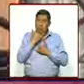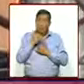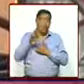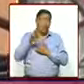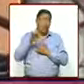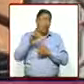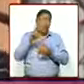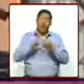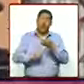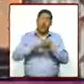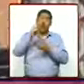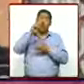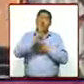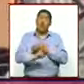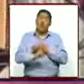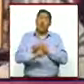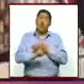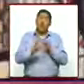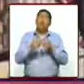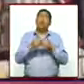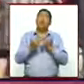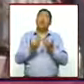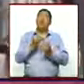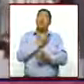8 de noviembre fue como presidente.